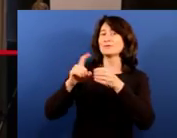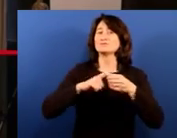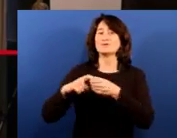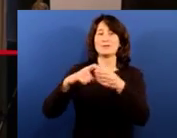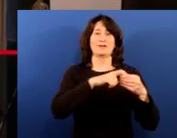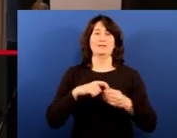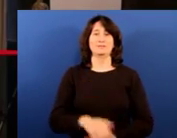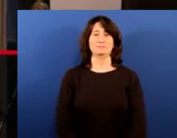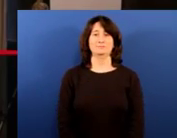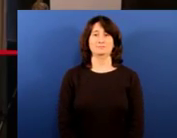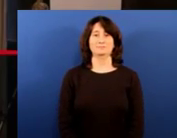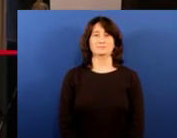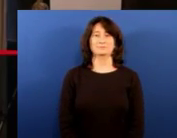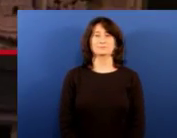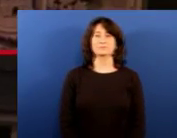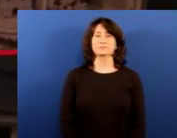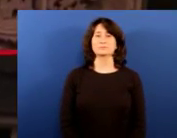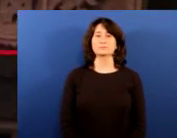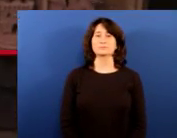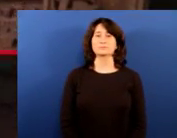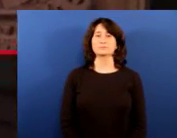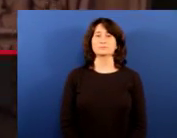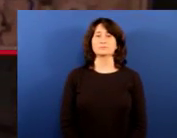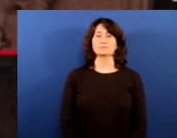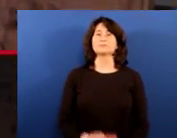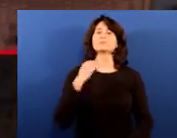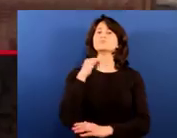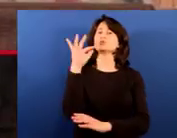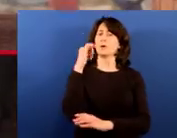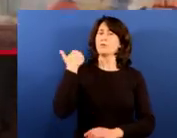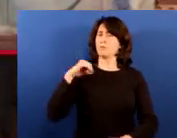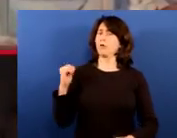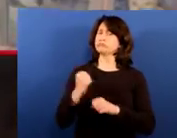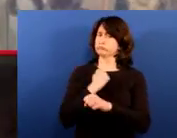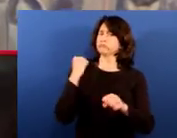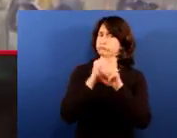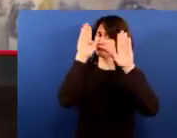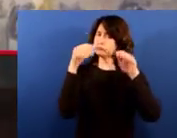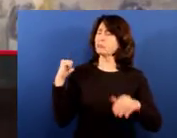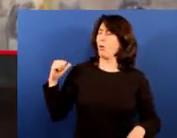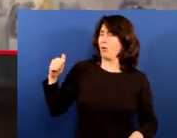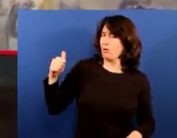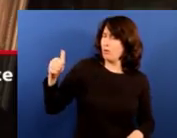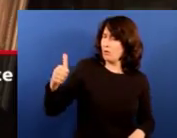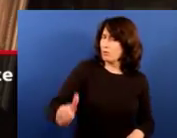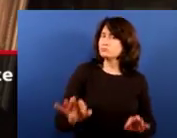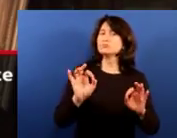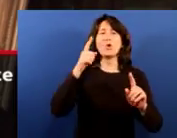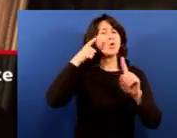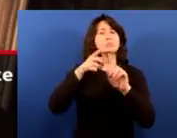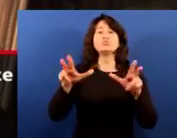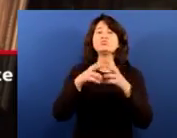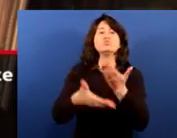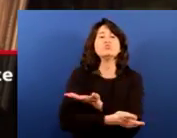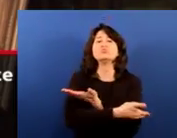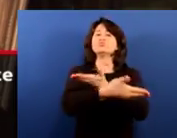activo organizado por el Departamento de Acción Social de la Diputación Foral de Vizcaya. El Palacio de Congresos Euskalduna de Bilbao ha albergado